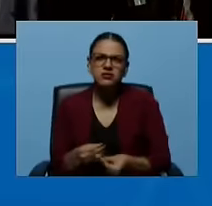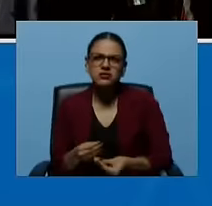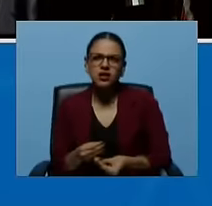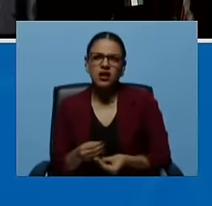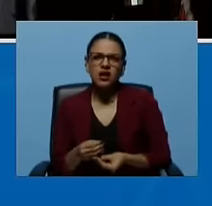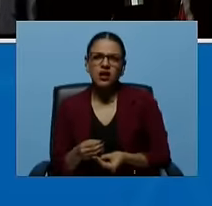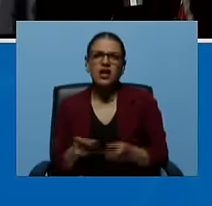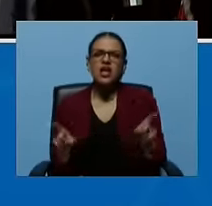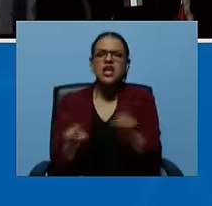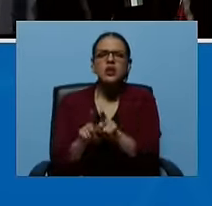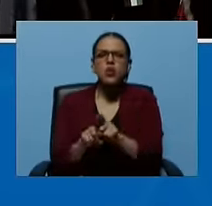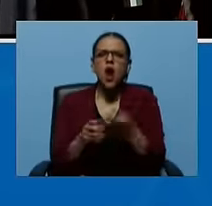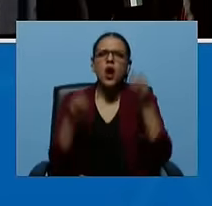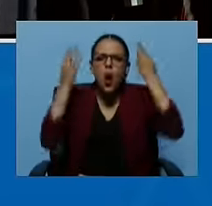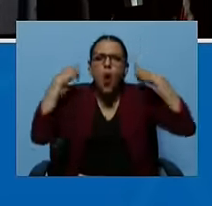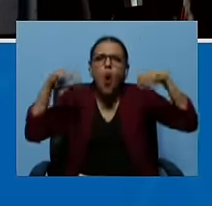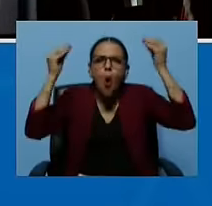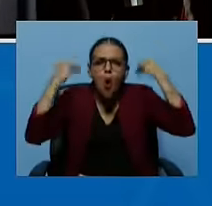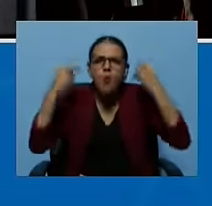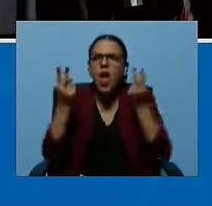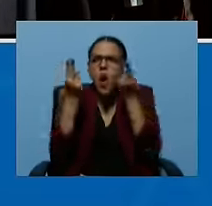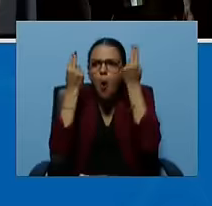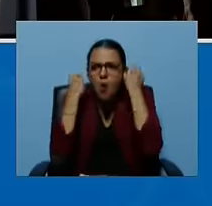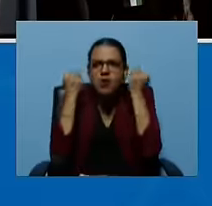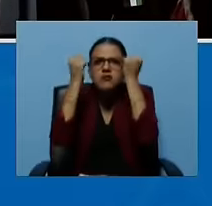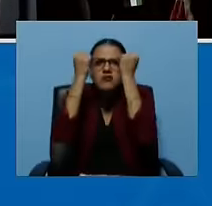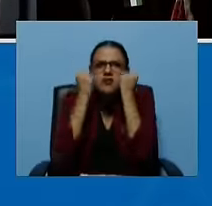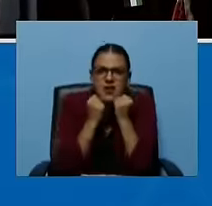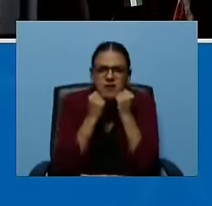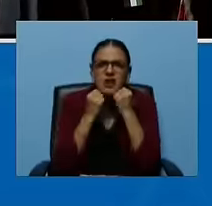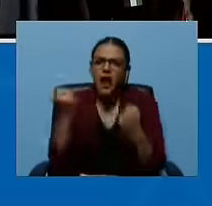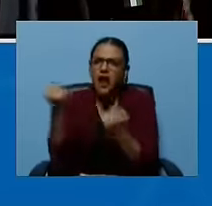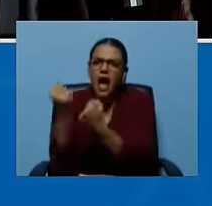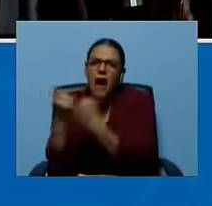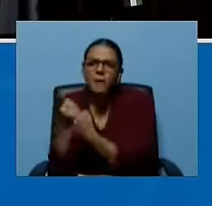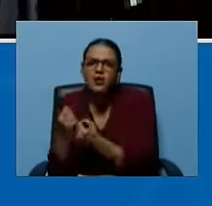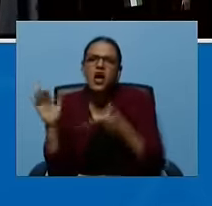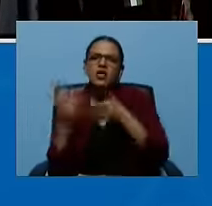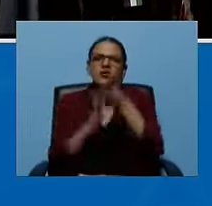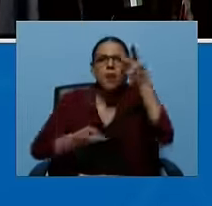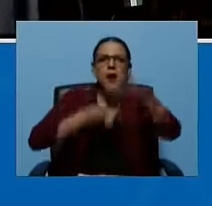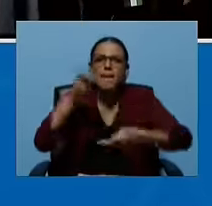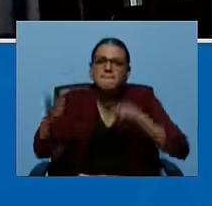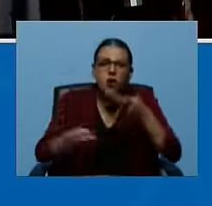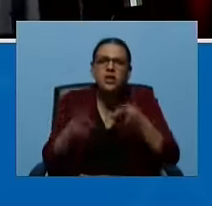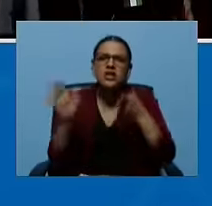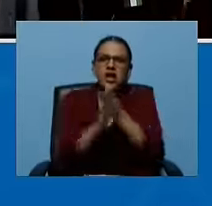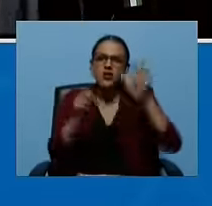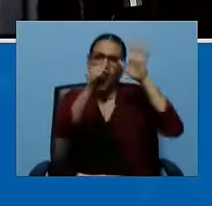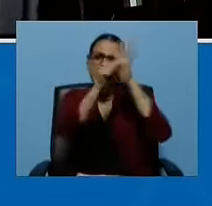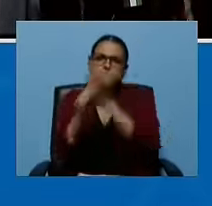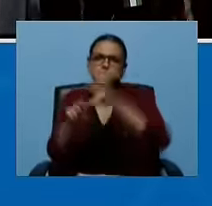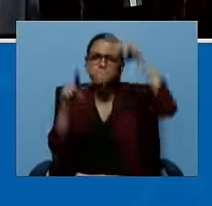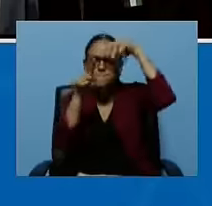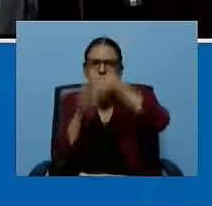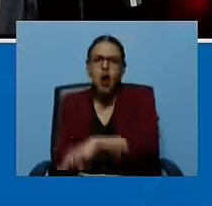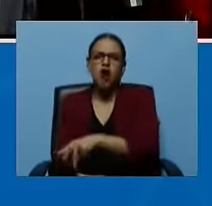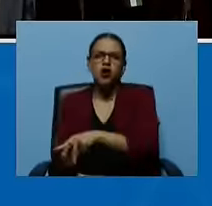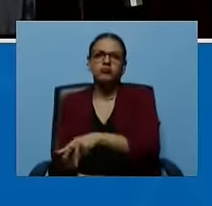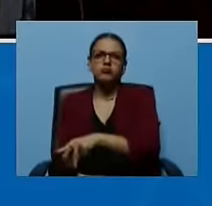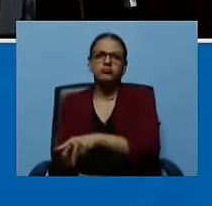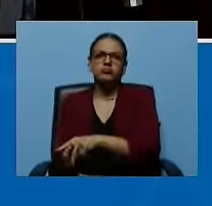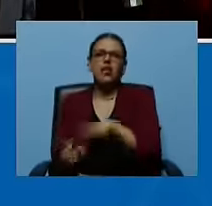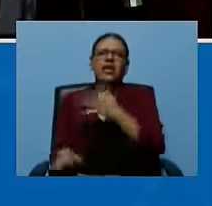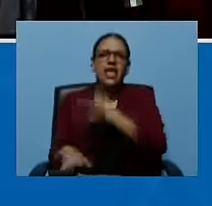como borregos criminales a apoyar la política de colonialismo que